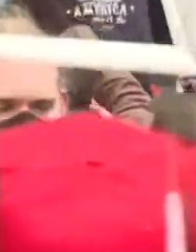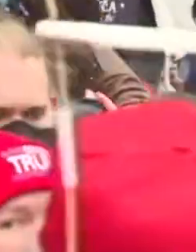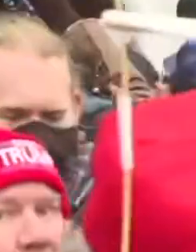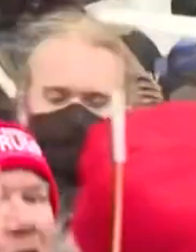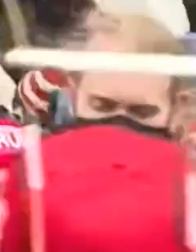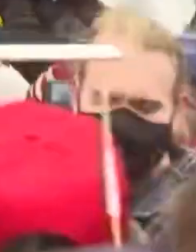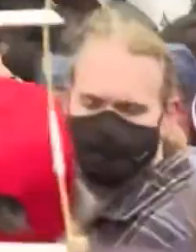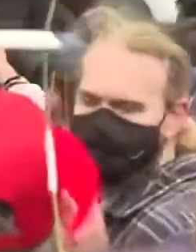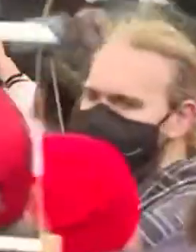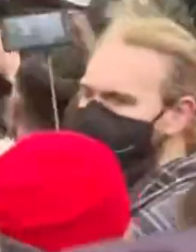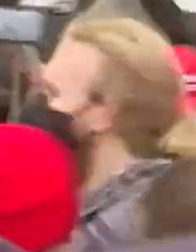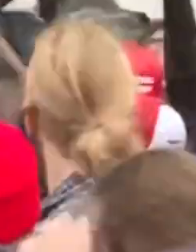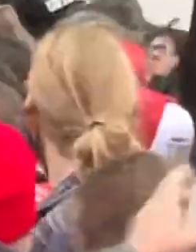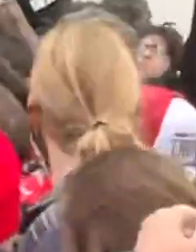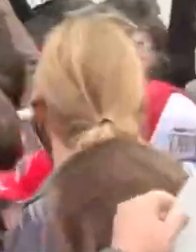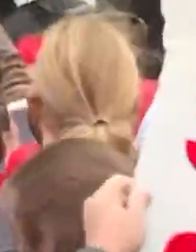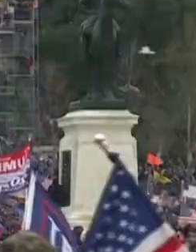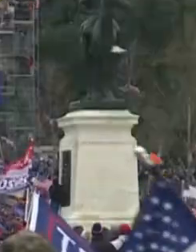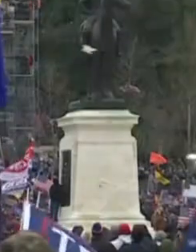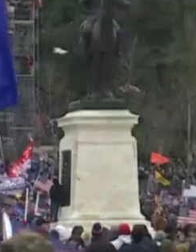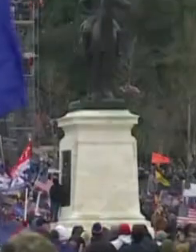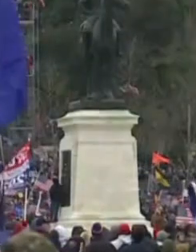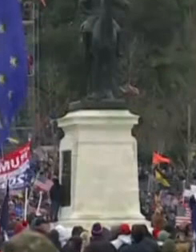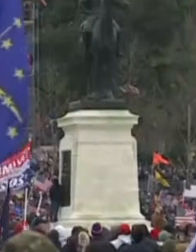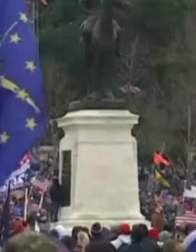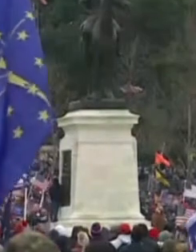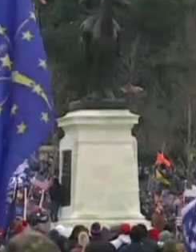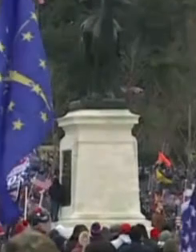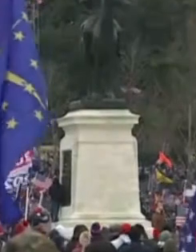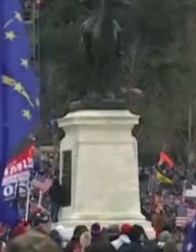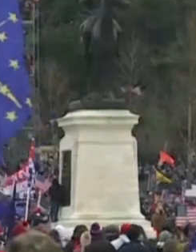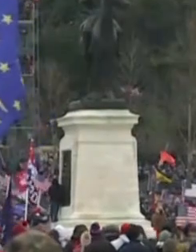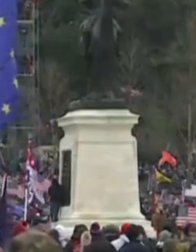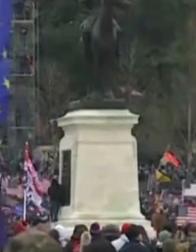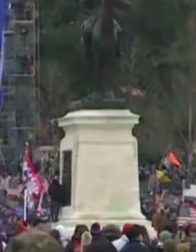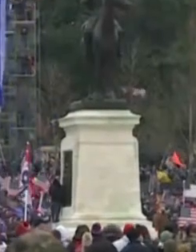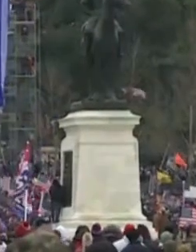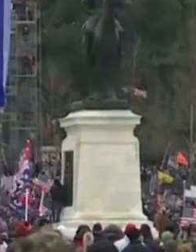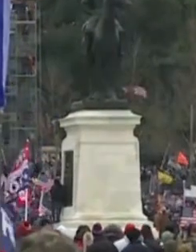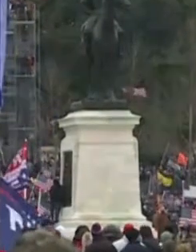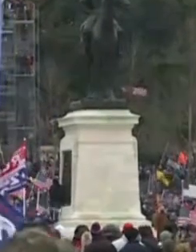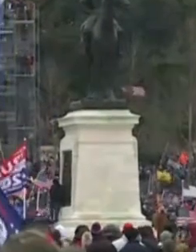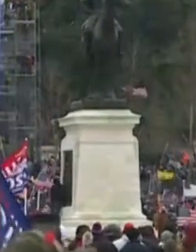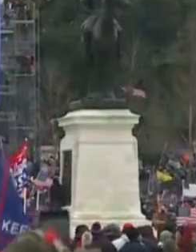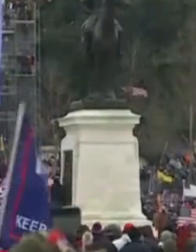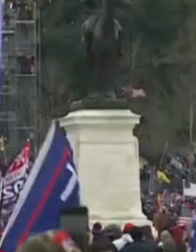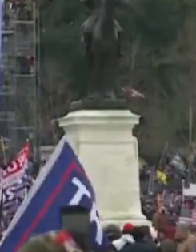presidente arengara a sus seguidores a marchar al Capitolio en Washington, en un asalto en el que murieron 5 personas.